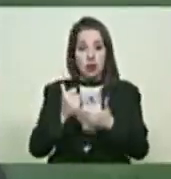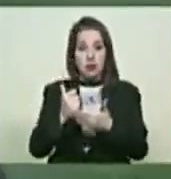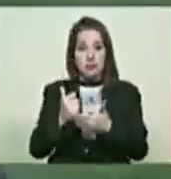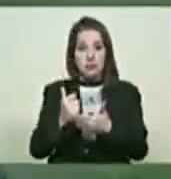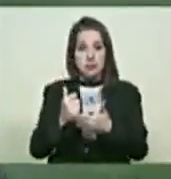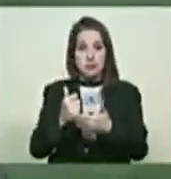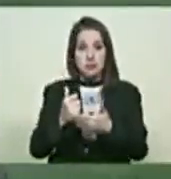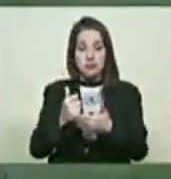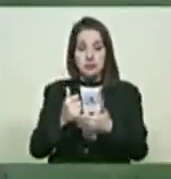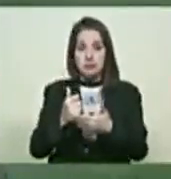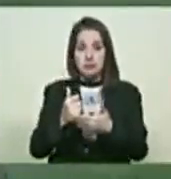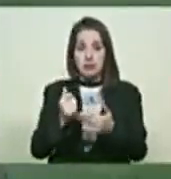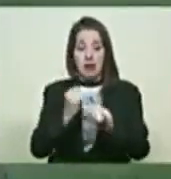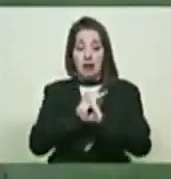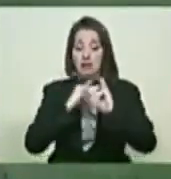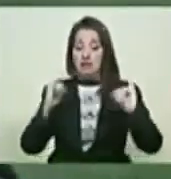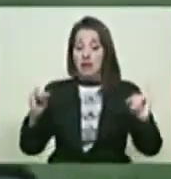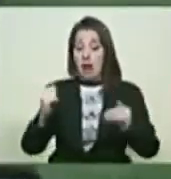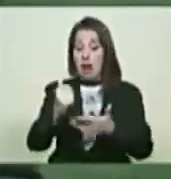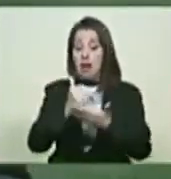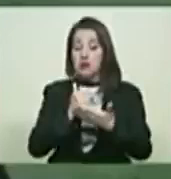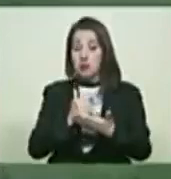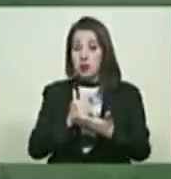de retiro de ayudas